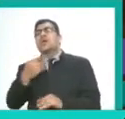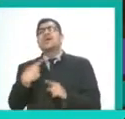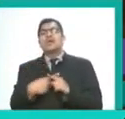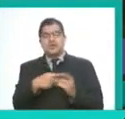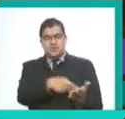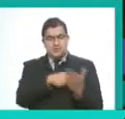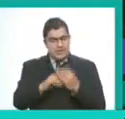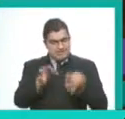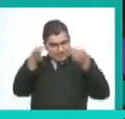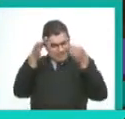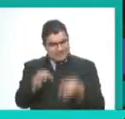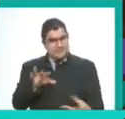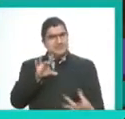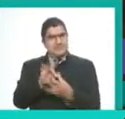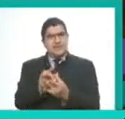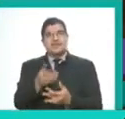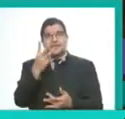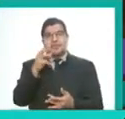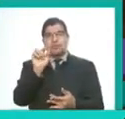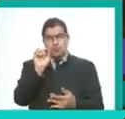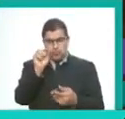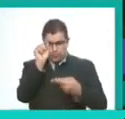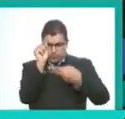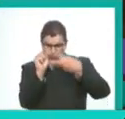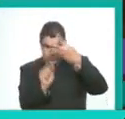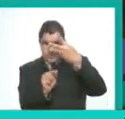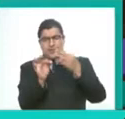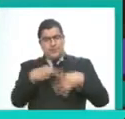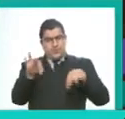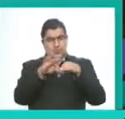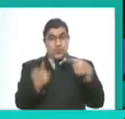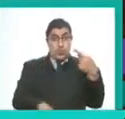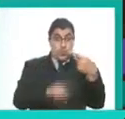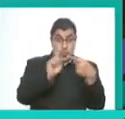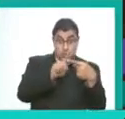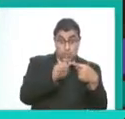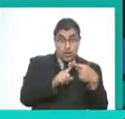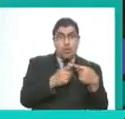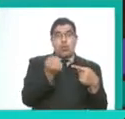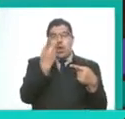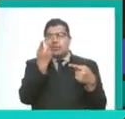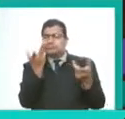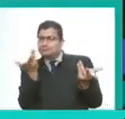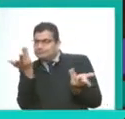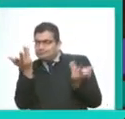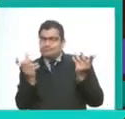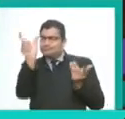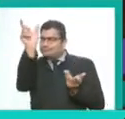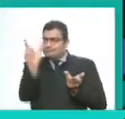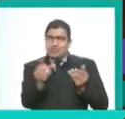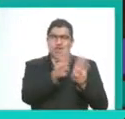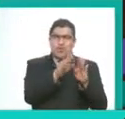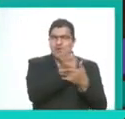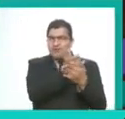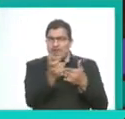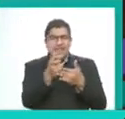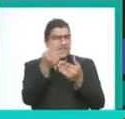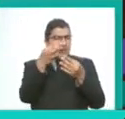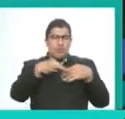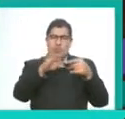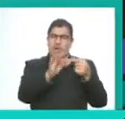de manera concreta tres puntos en particular primero montos y características del financiamiento original